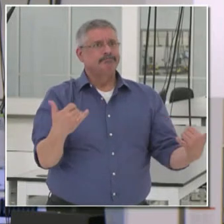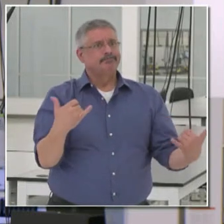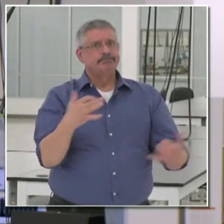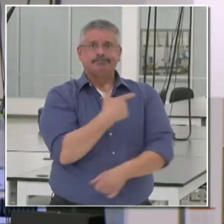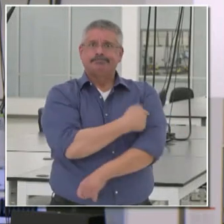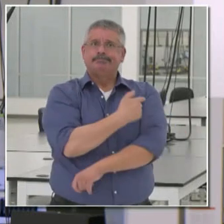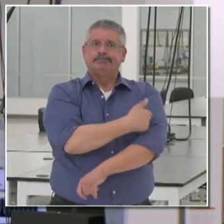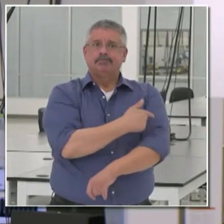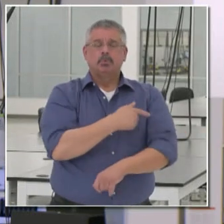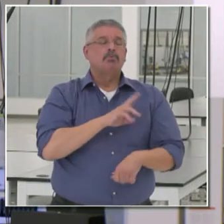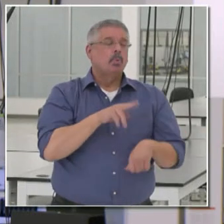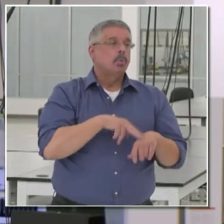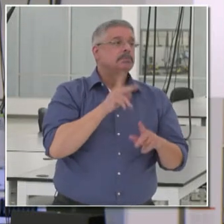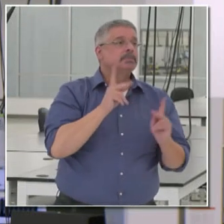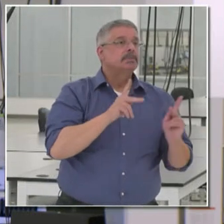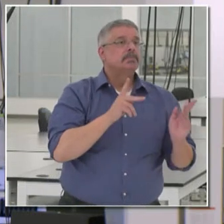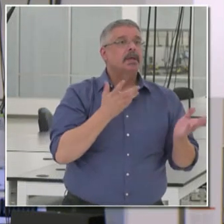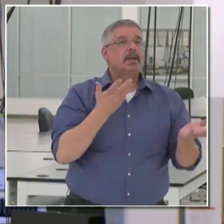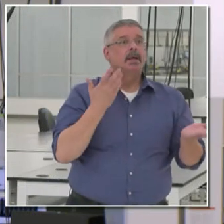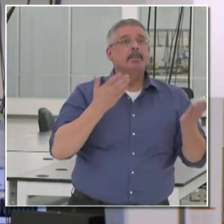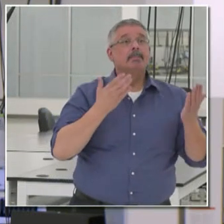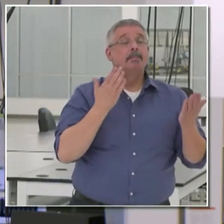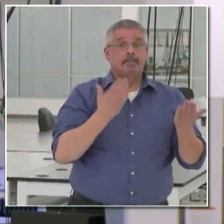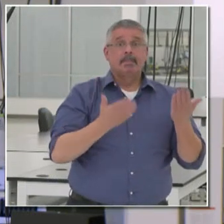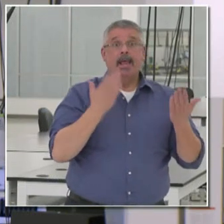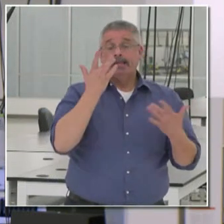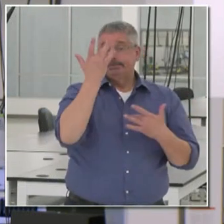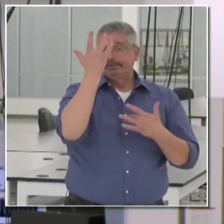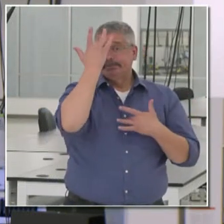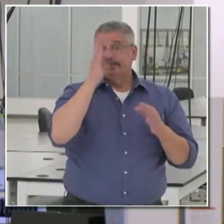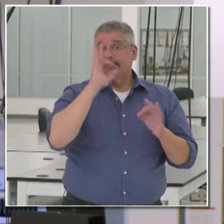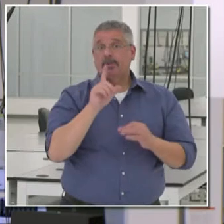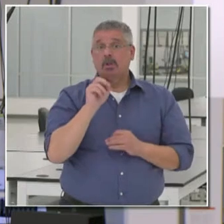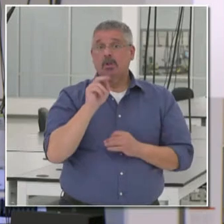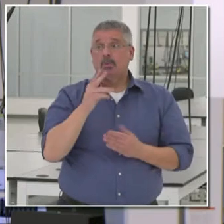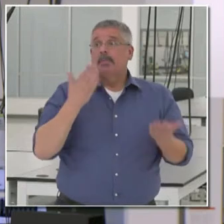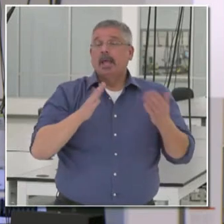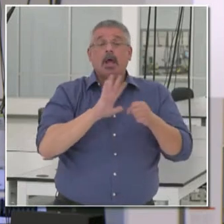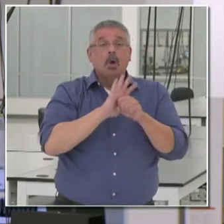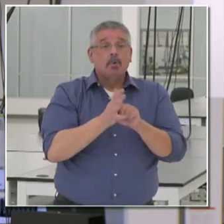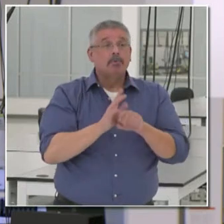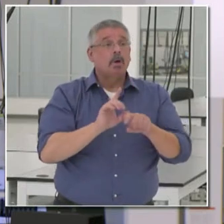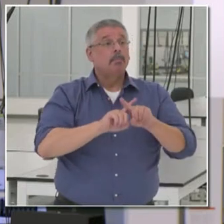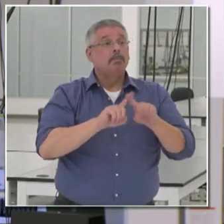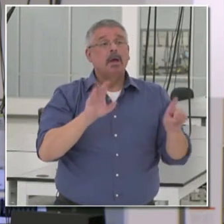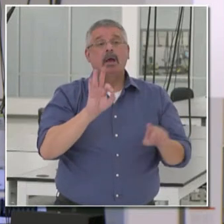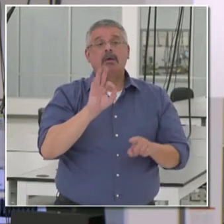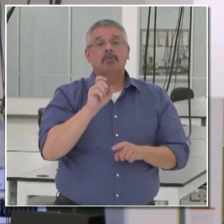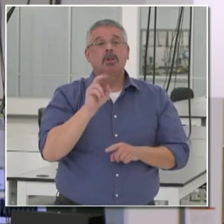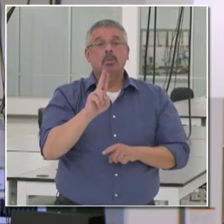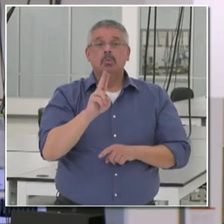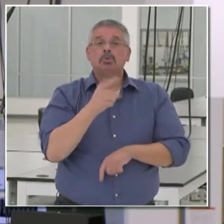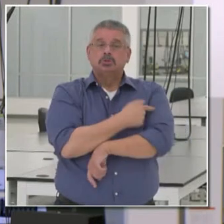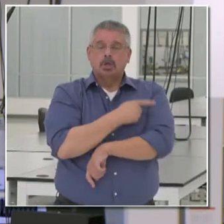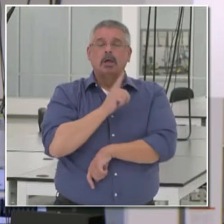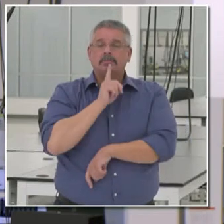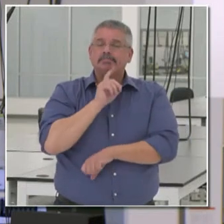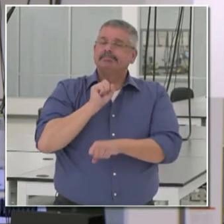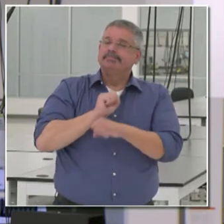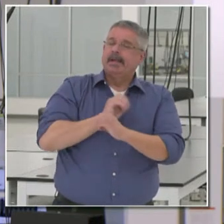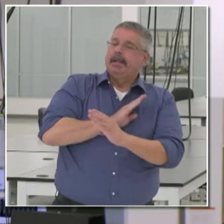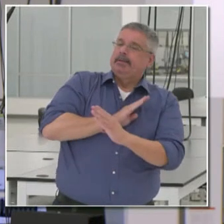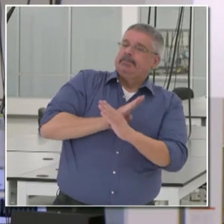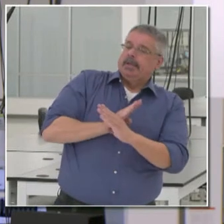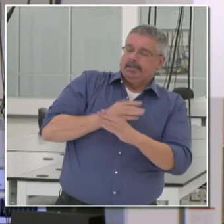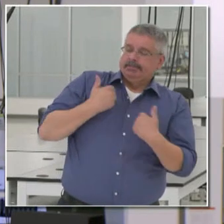sin titubear a que lo hagan porque personas pueden infectarse con la influenza el resfriado o kobe pero